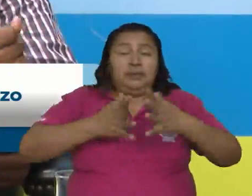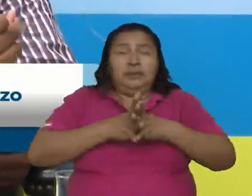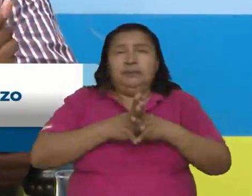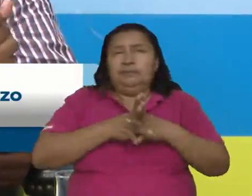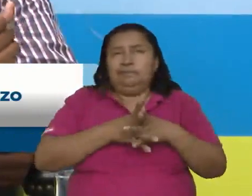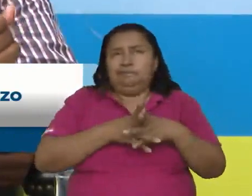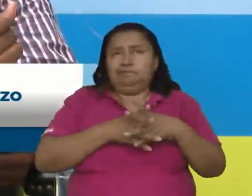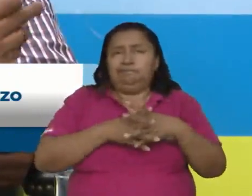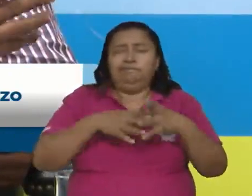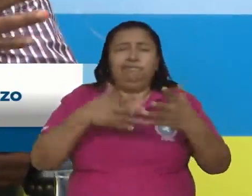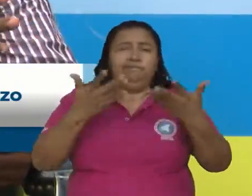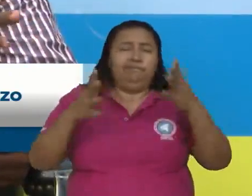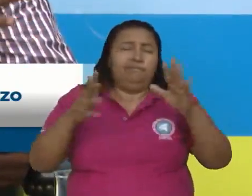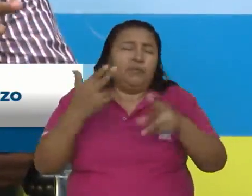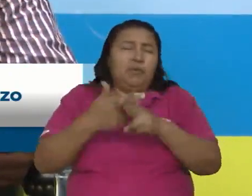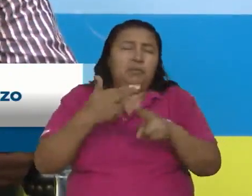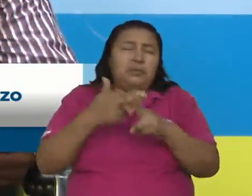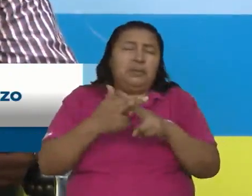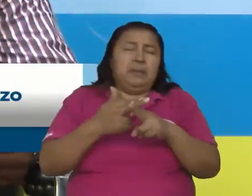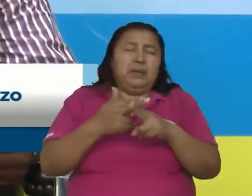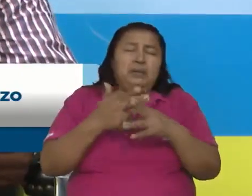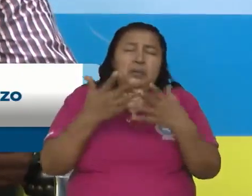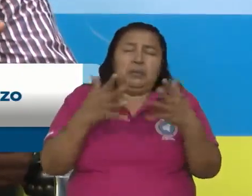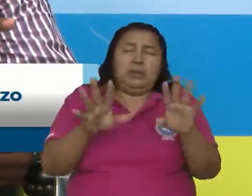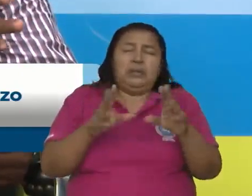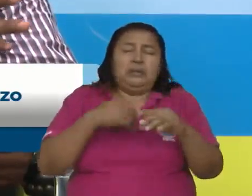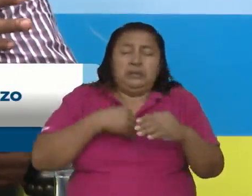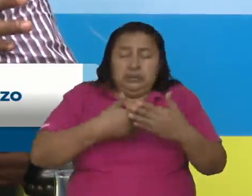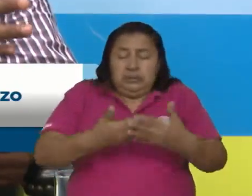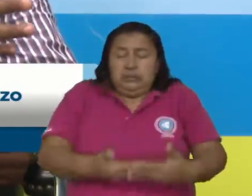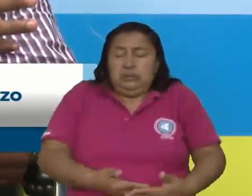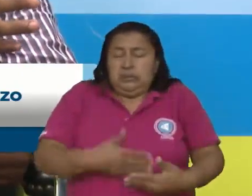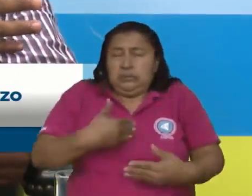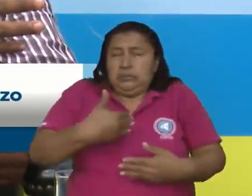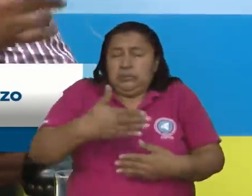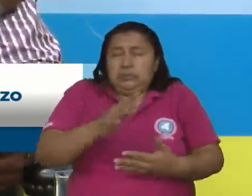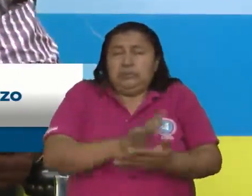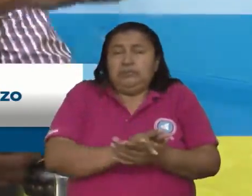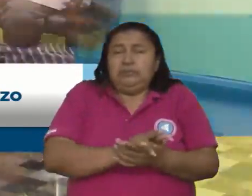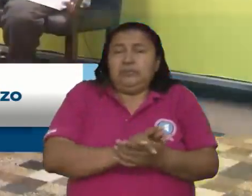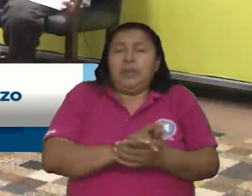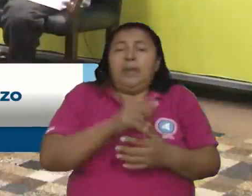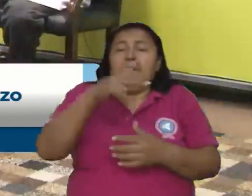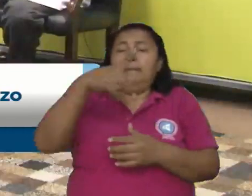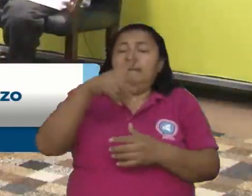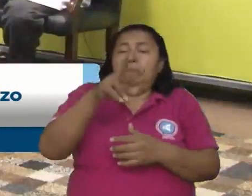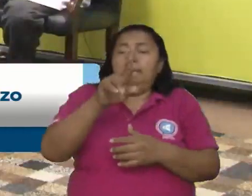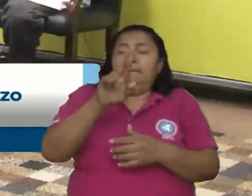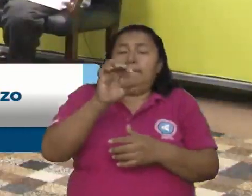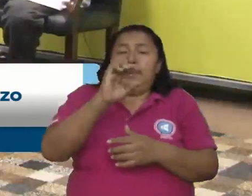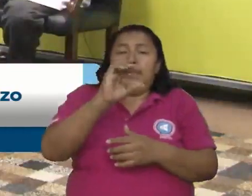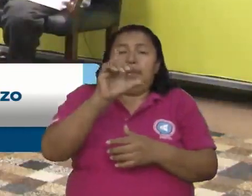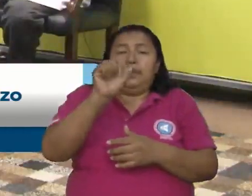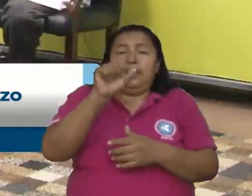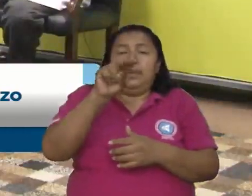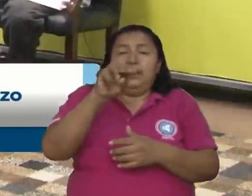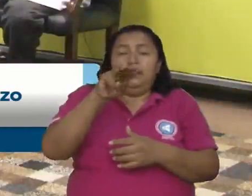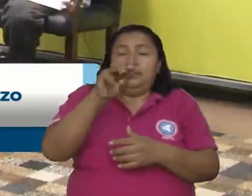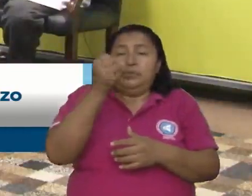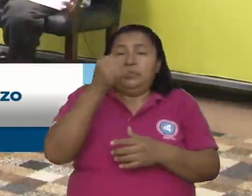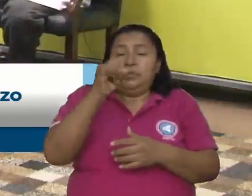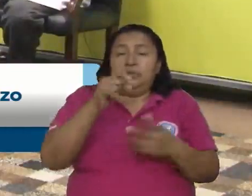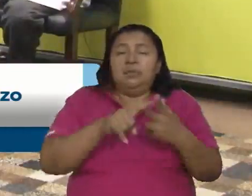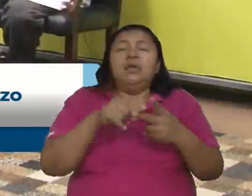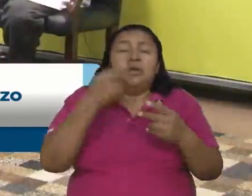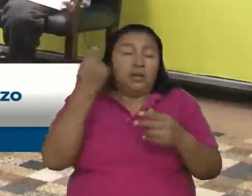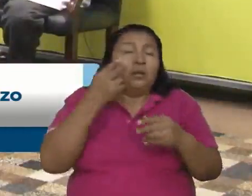llama? Lo que se da común durante el embarazo, la preeclampsia. Que usan también esa, la raquídea.